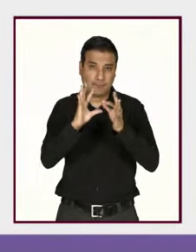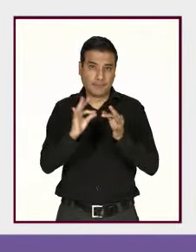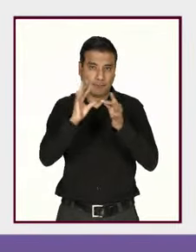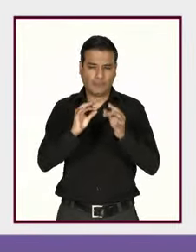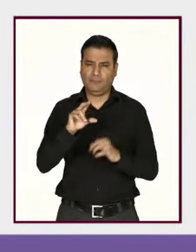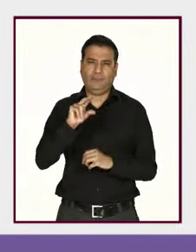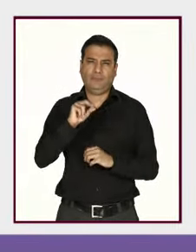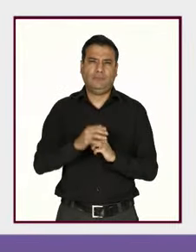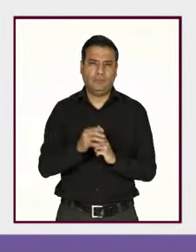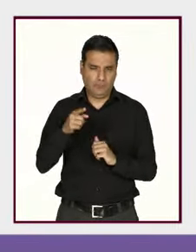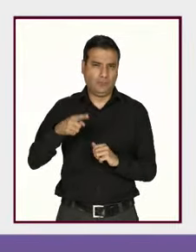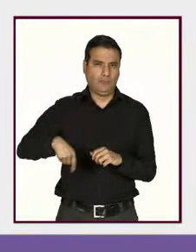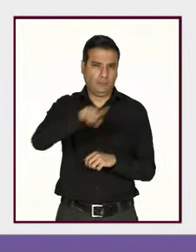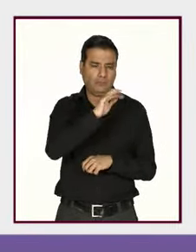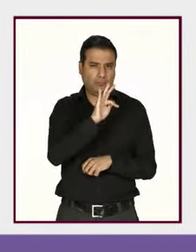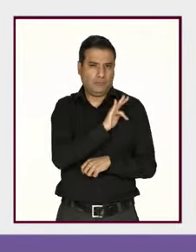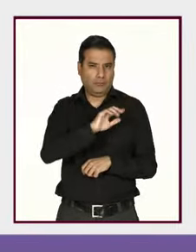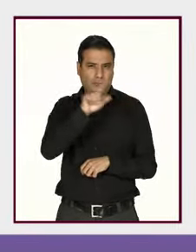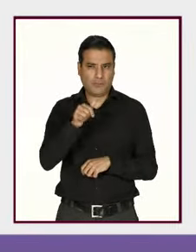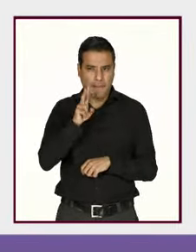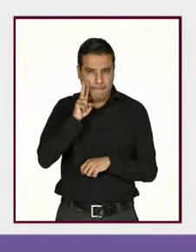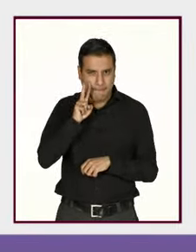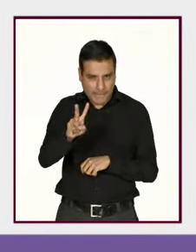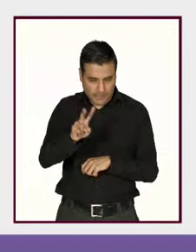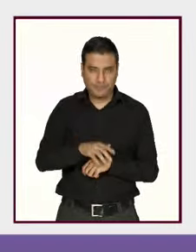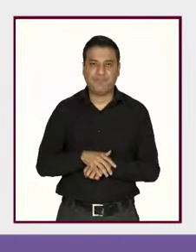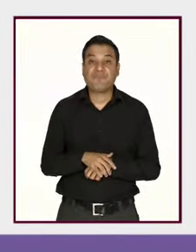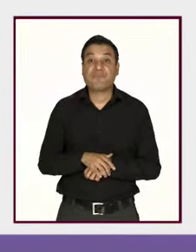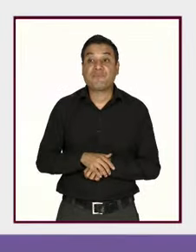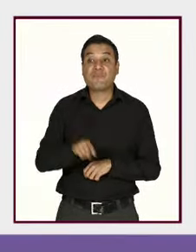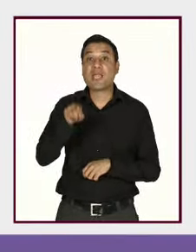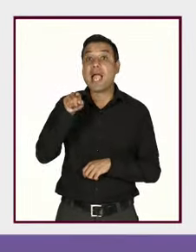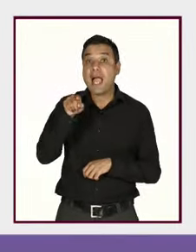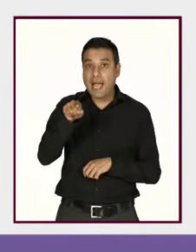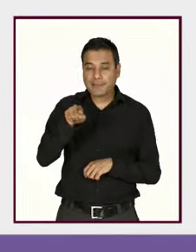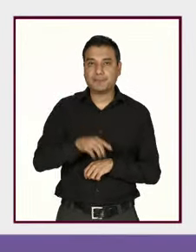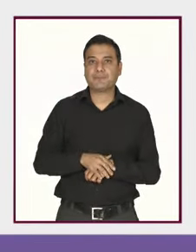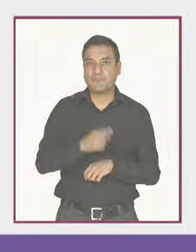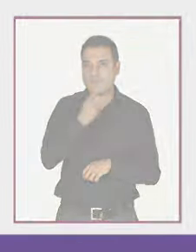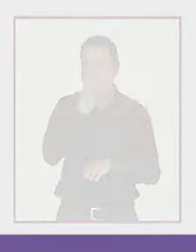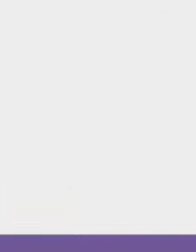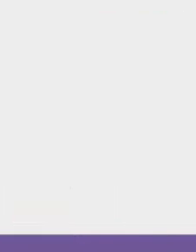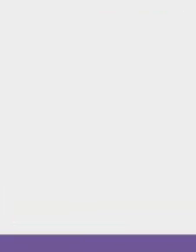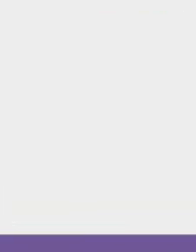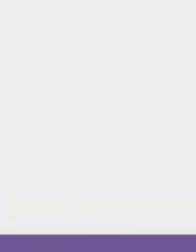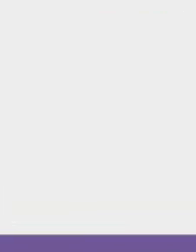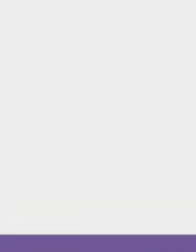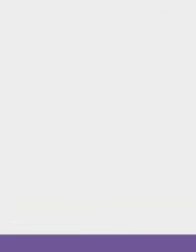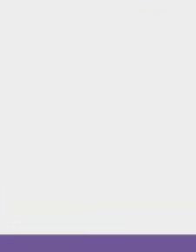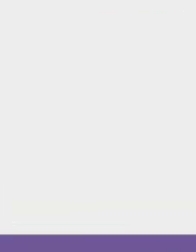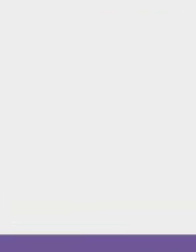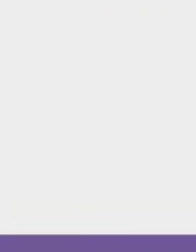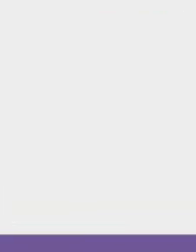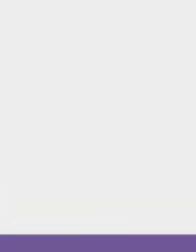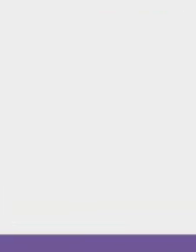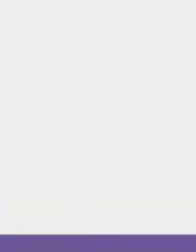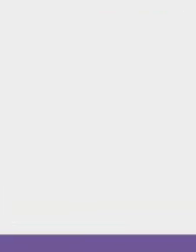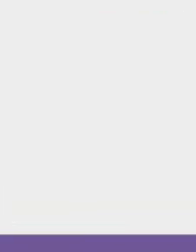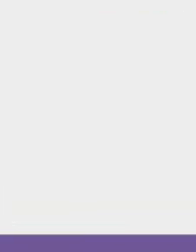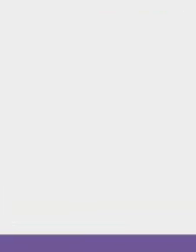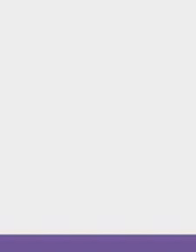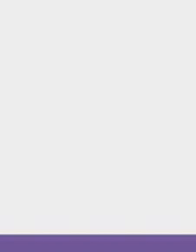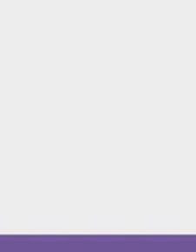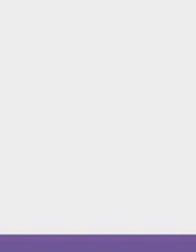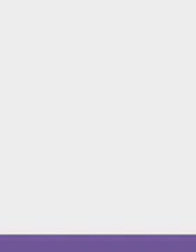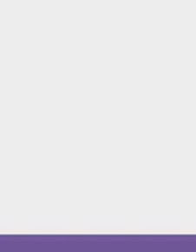podrán ver cómo se presentan las situaciones de ciberacoso diferenciando entre si son